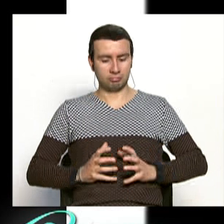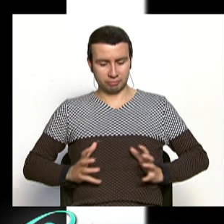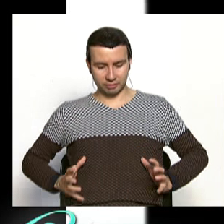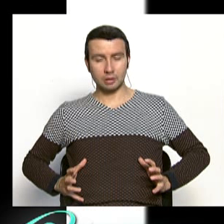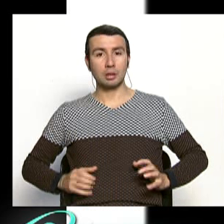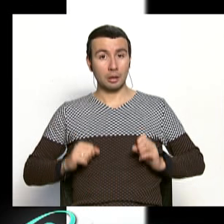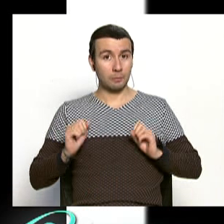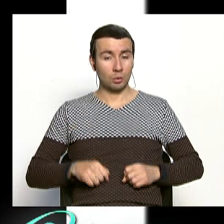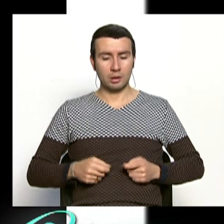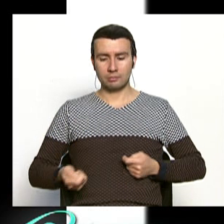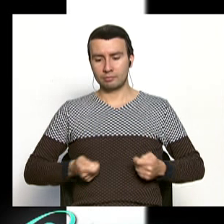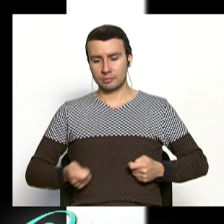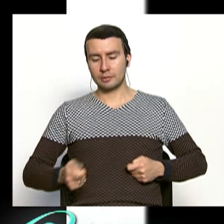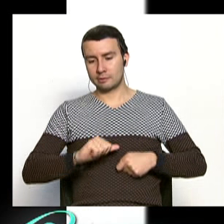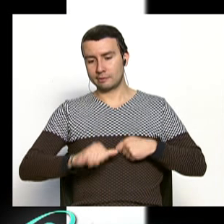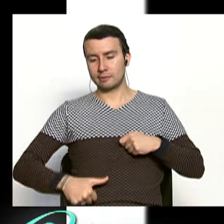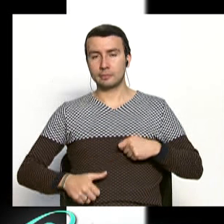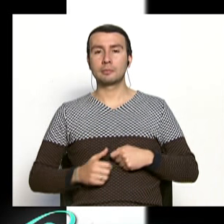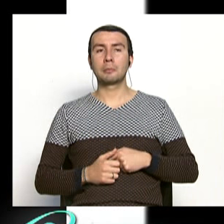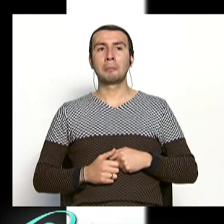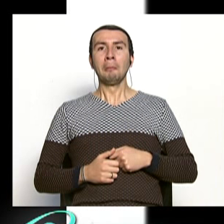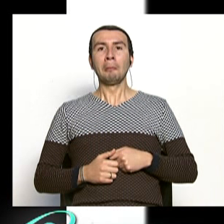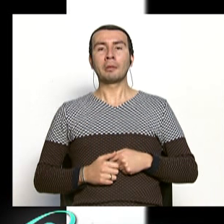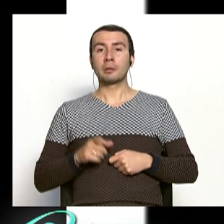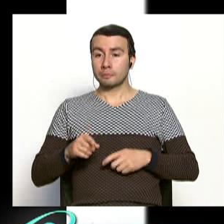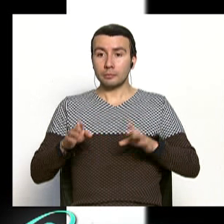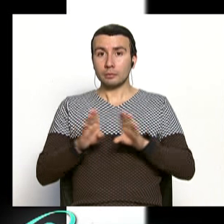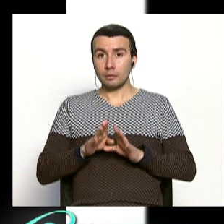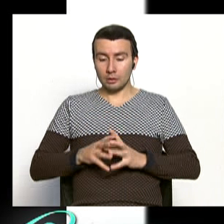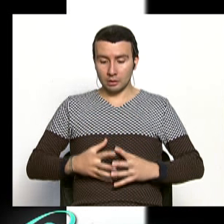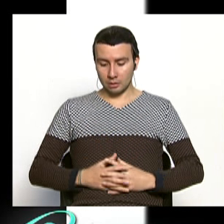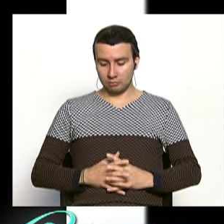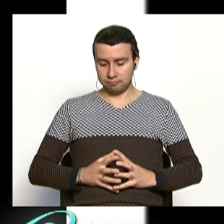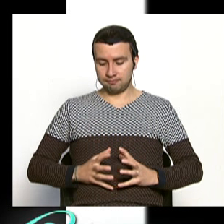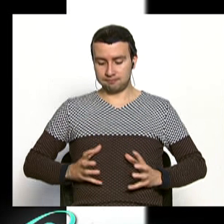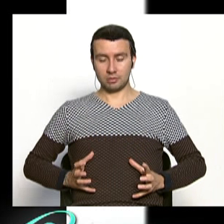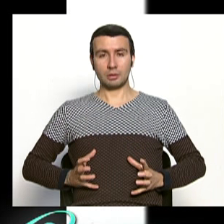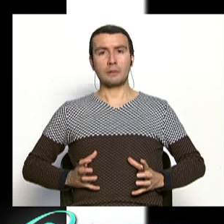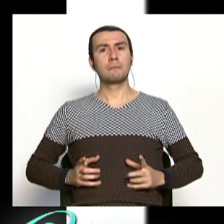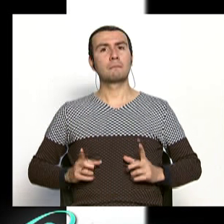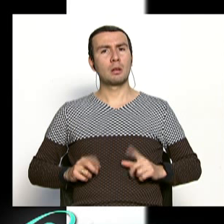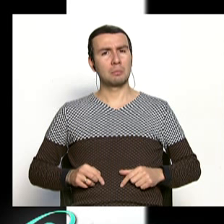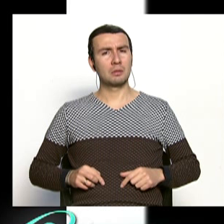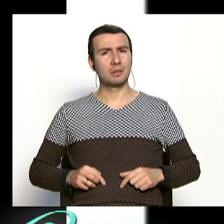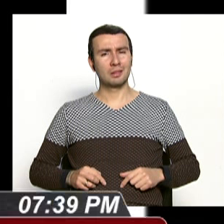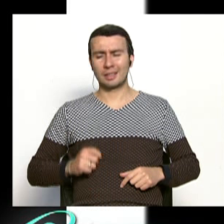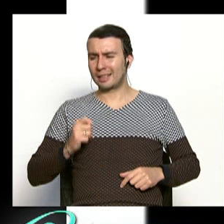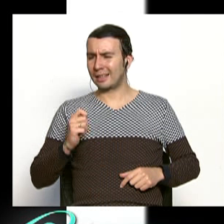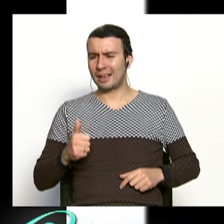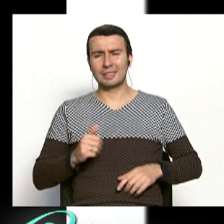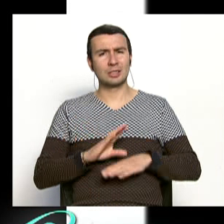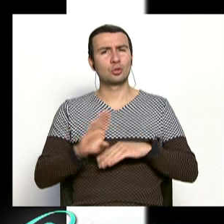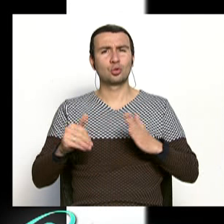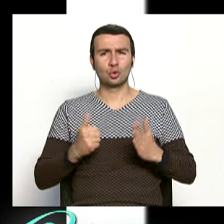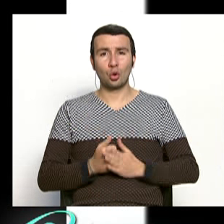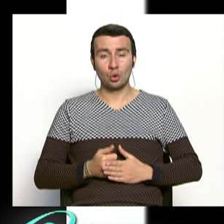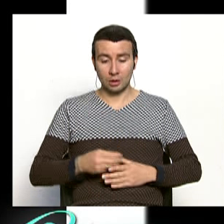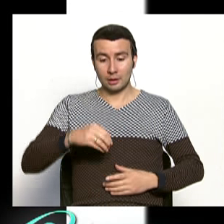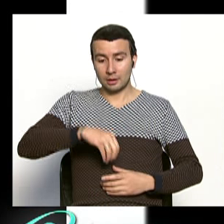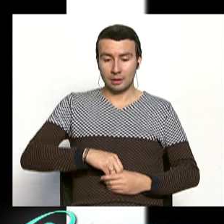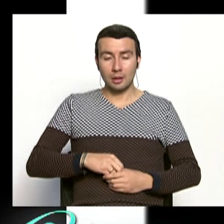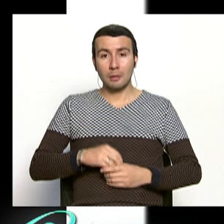la laparoscopia operatoria así como se puede hacer liberación de aderencia se pueden hacer como le dije Casi todos los procedimientos